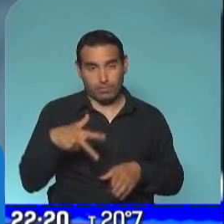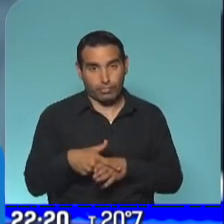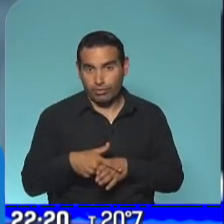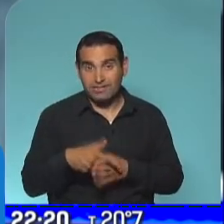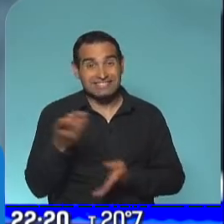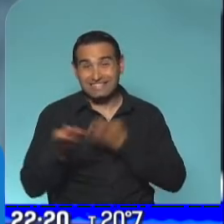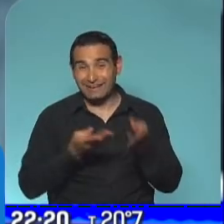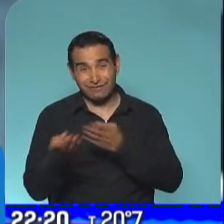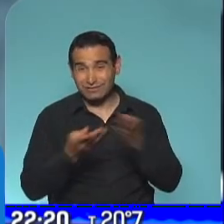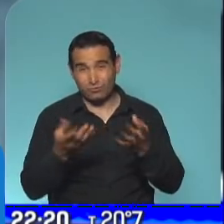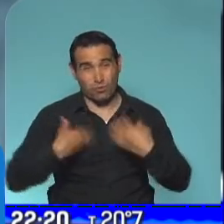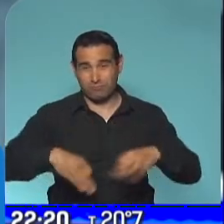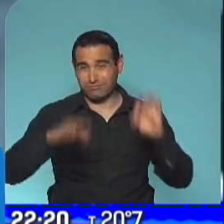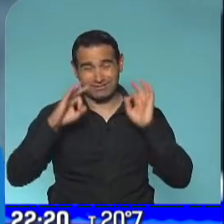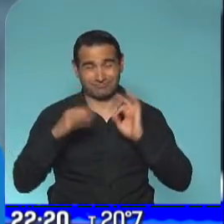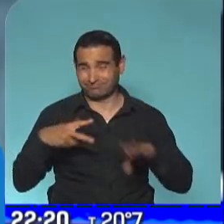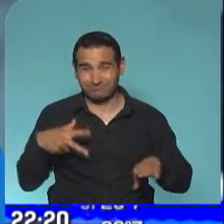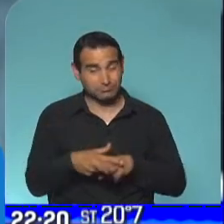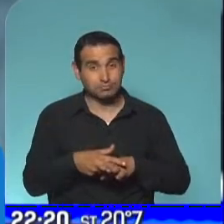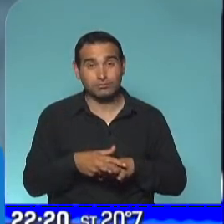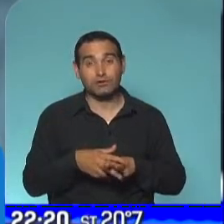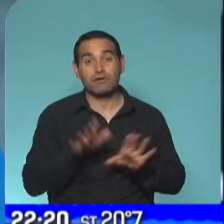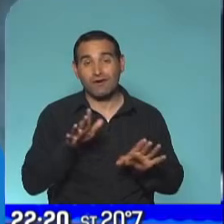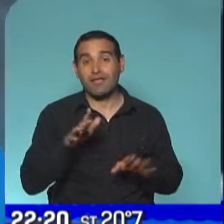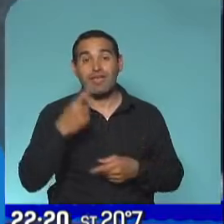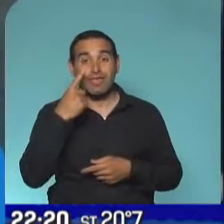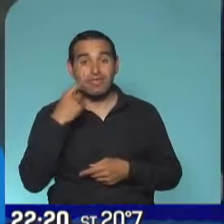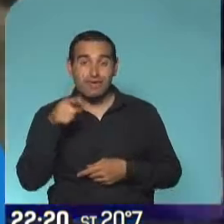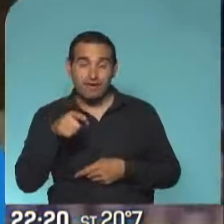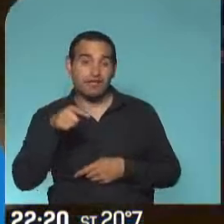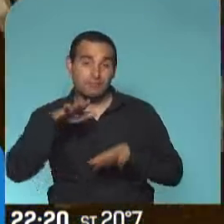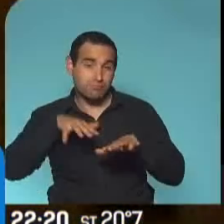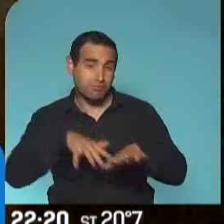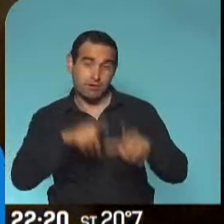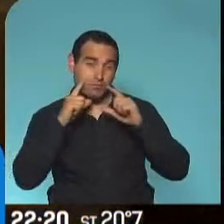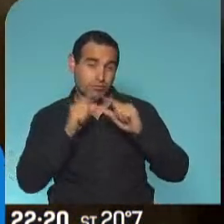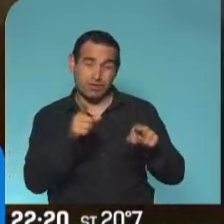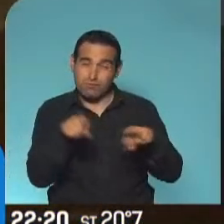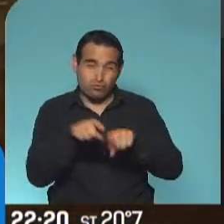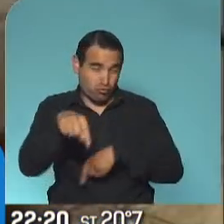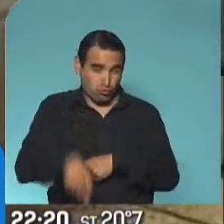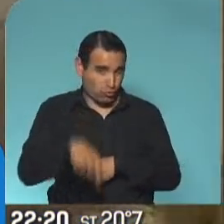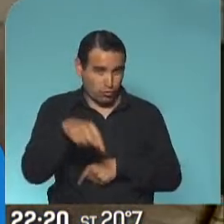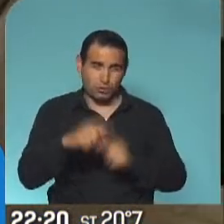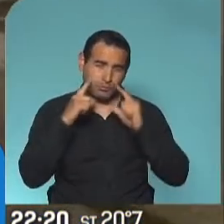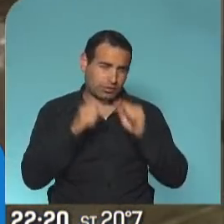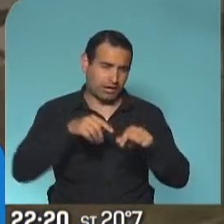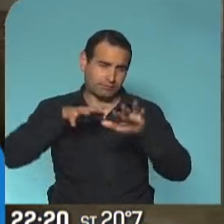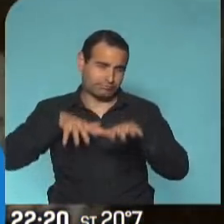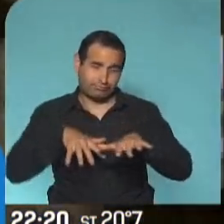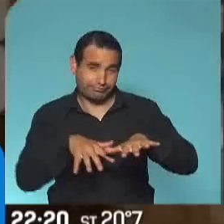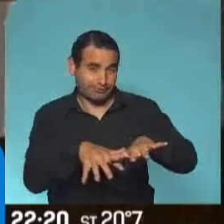servicios prácticamente total, por lo menos los días que se están dando este tipo de jornadas, como la de hoy, de protestas, de